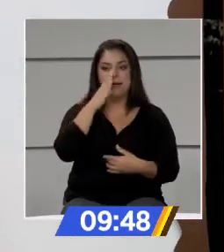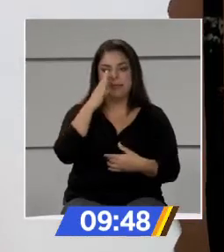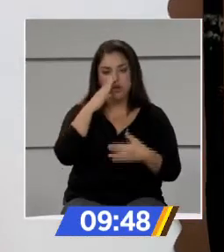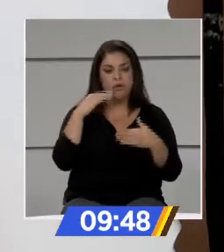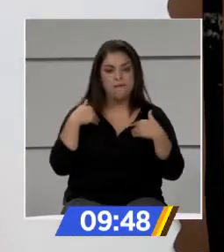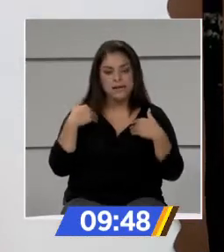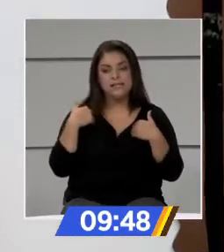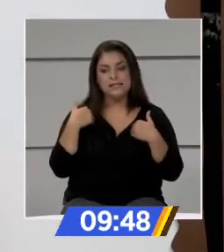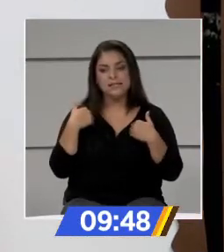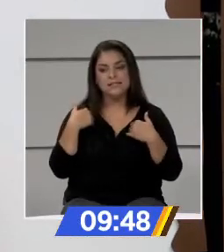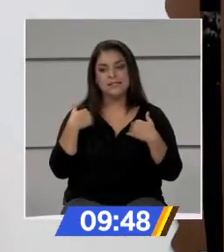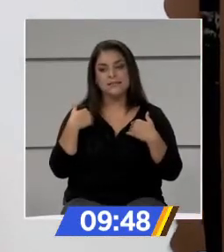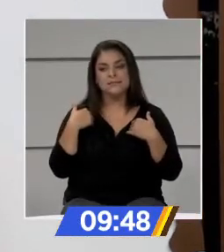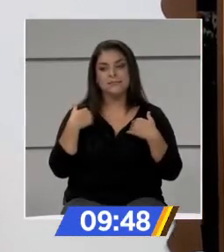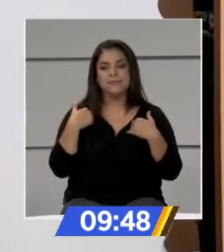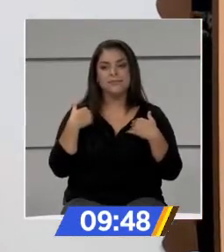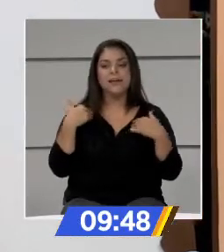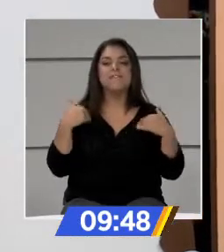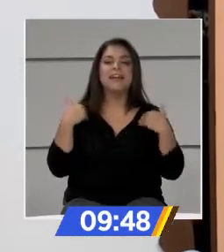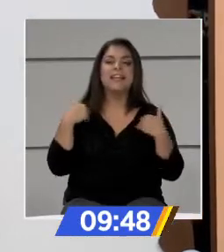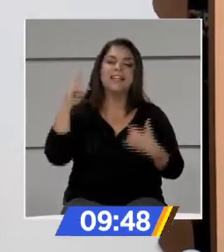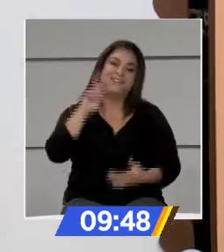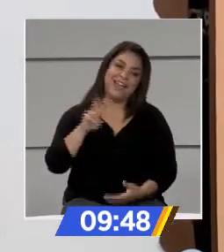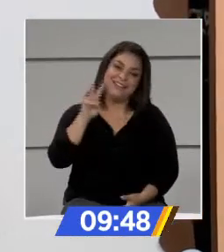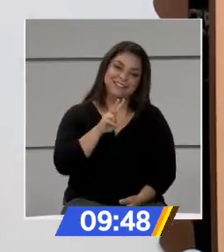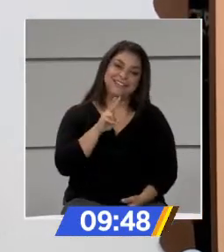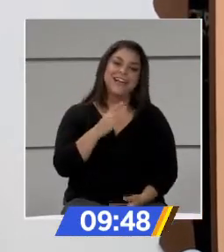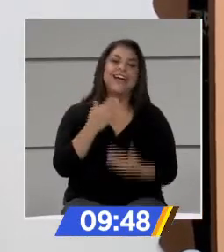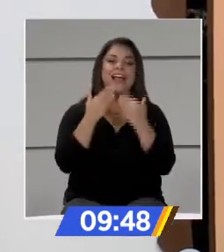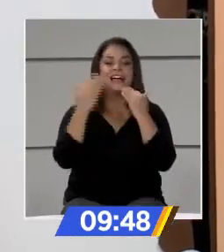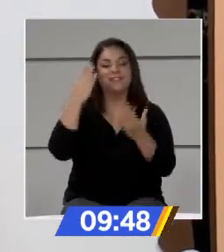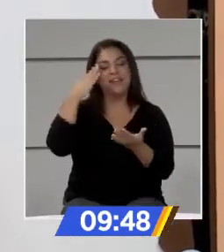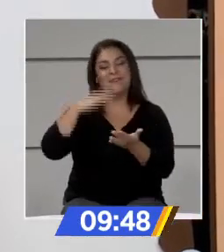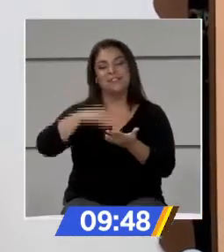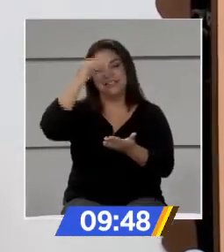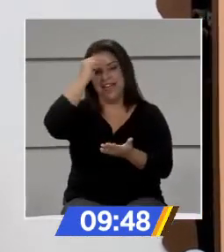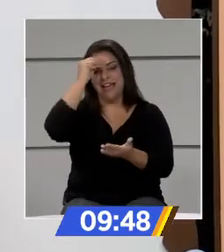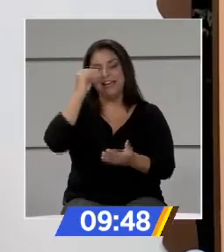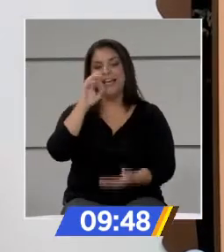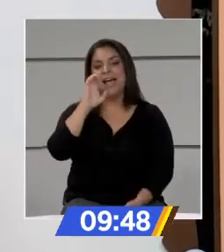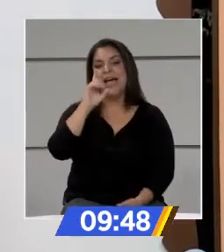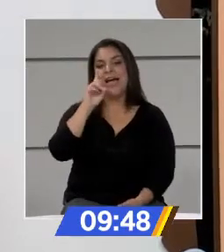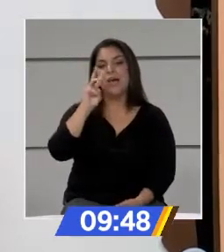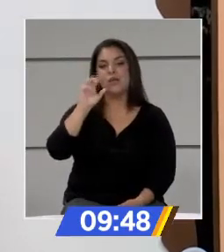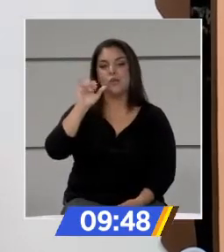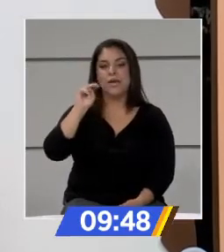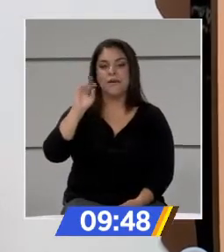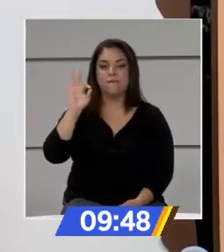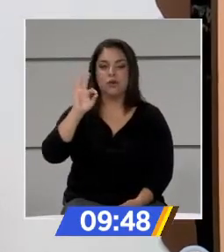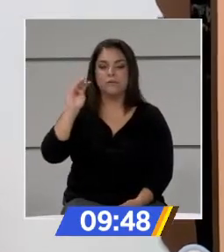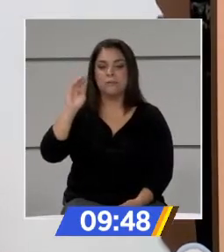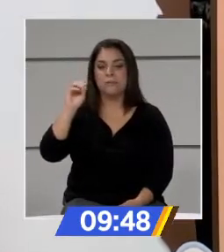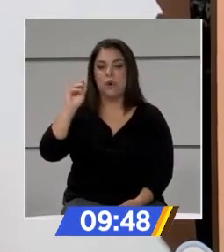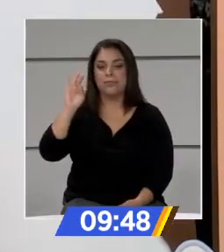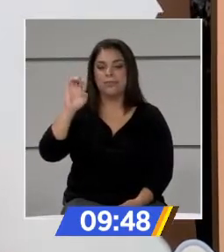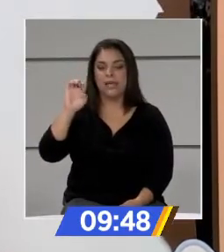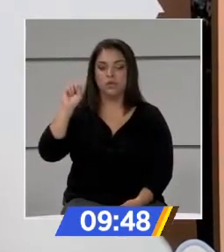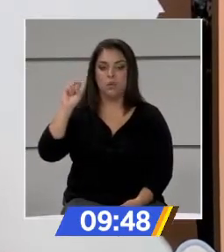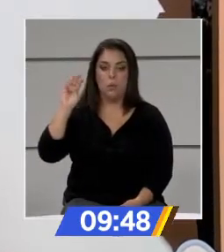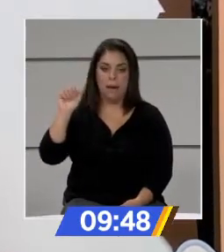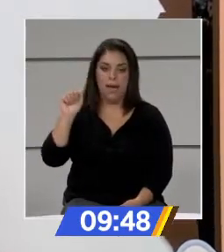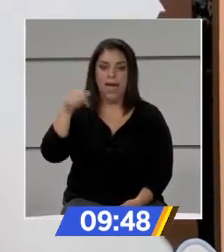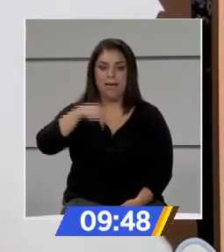Materno feliz. Feliz viernes. Gracias por el aprendizaje. Saludos. Edwin Flores Montezuma, aquí presente.